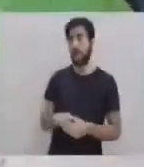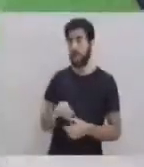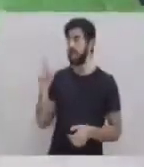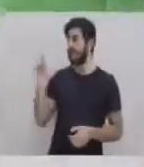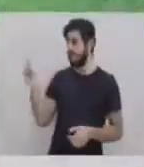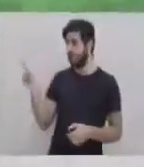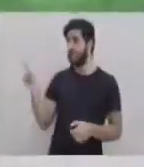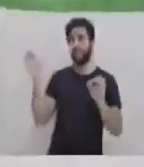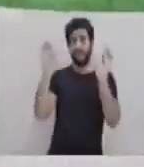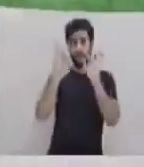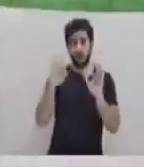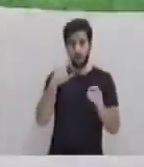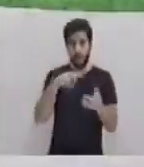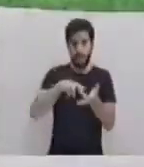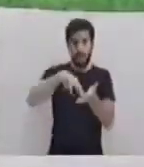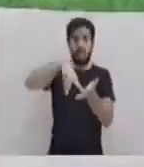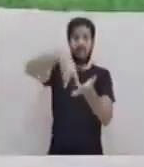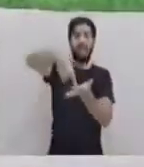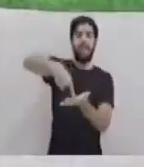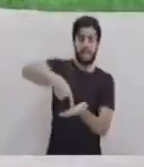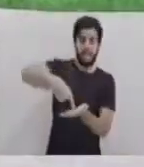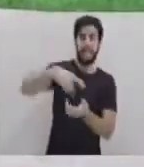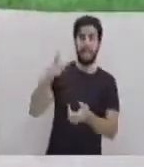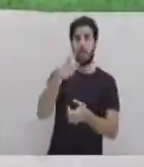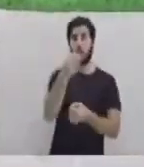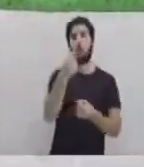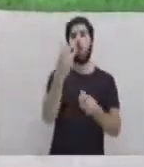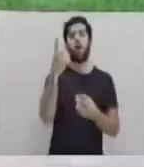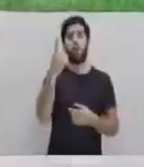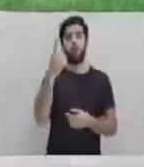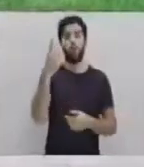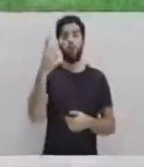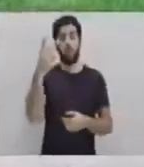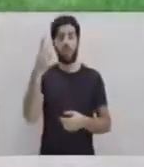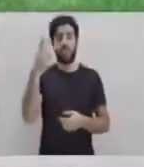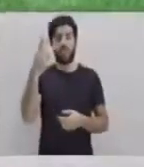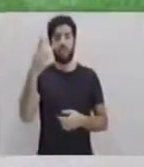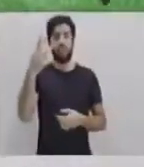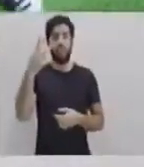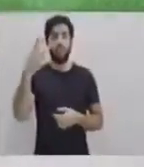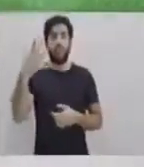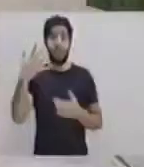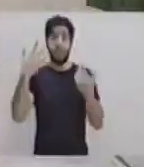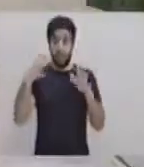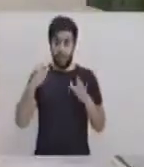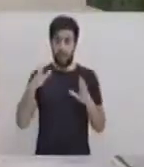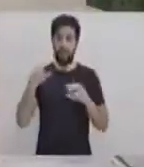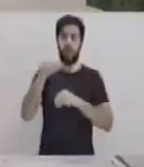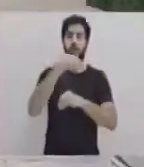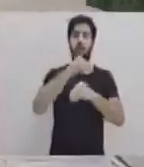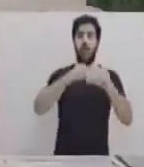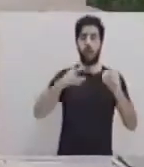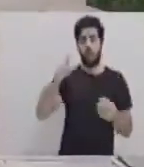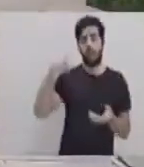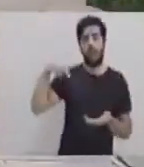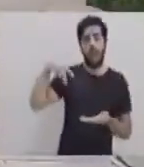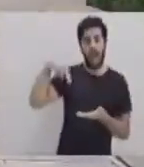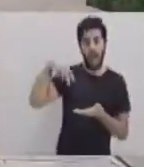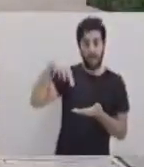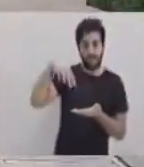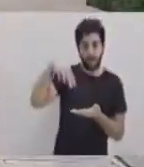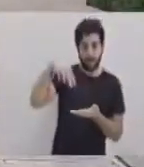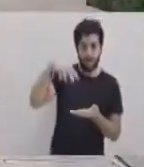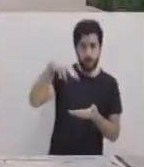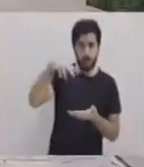Y vas a contar por 5 segundos. 3, 4 y 5. Sigues caminando sobre